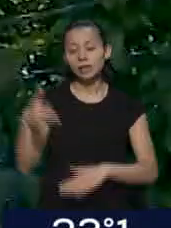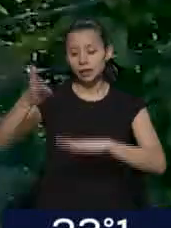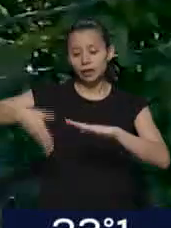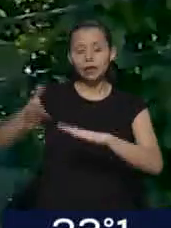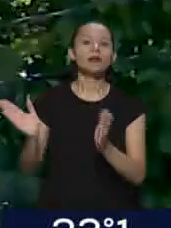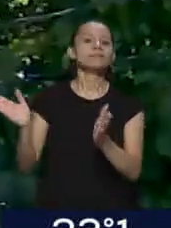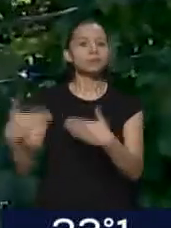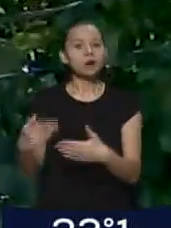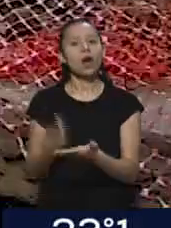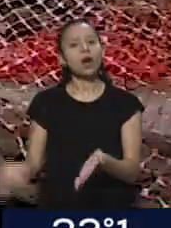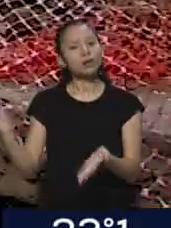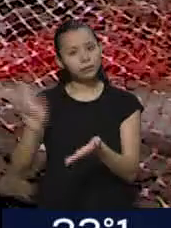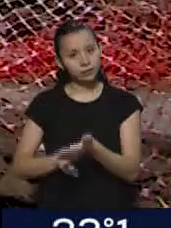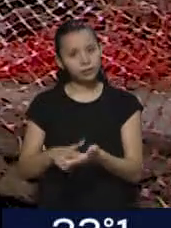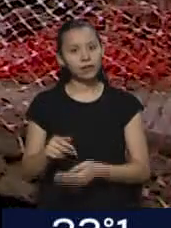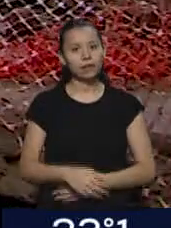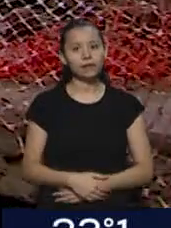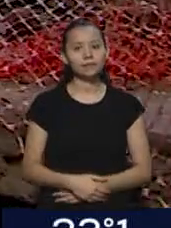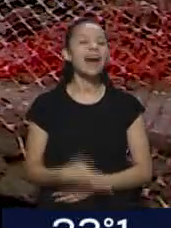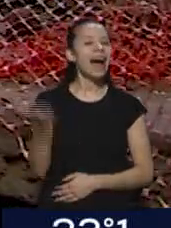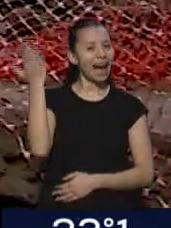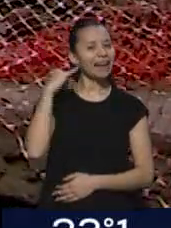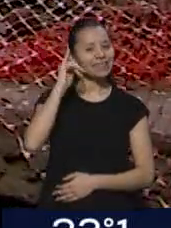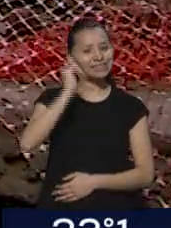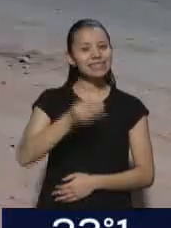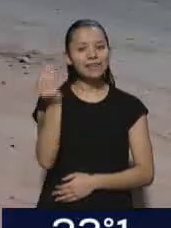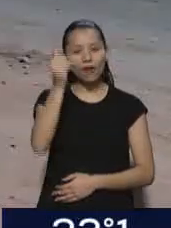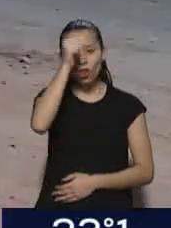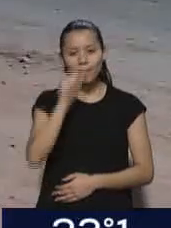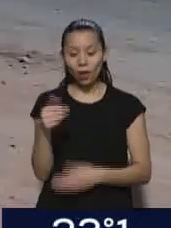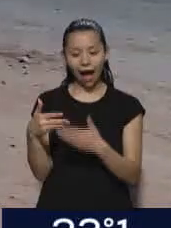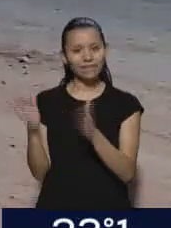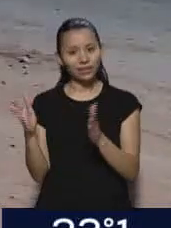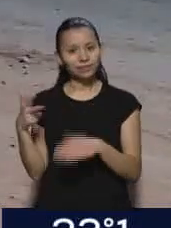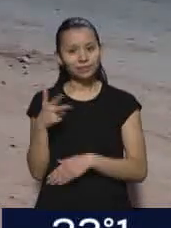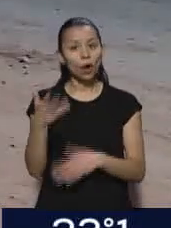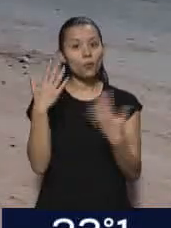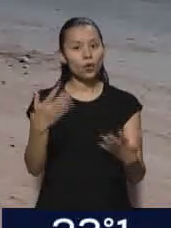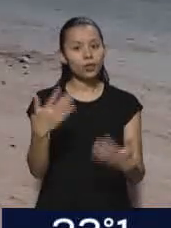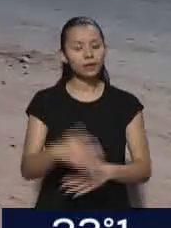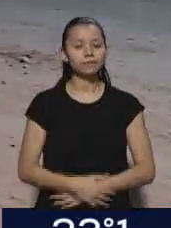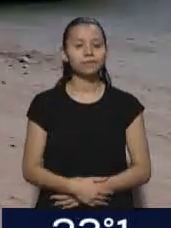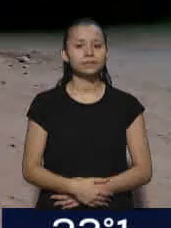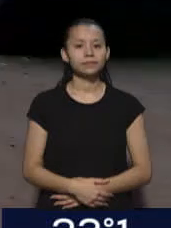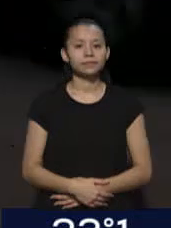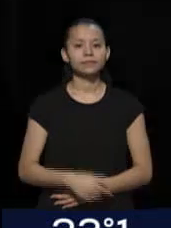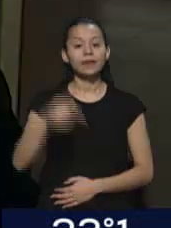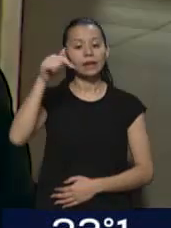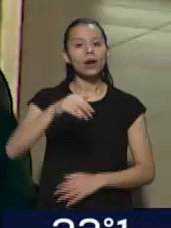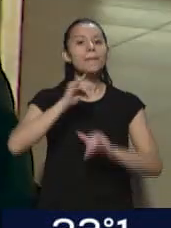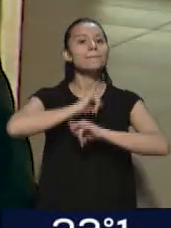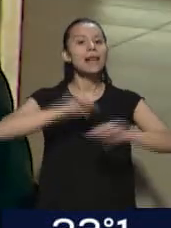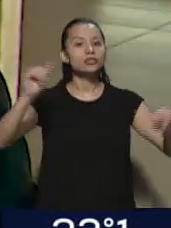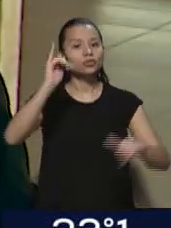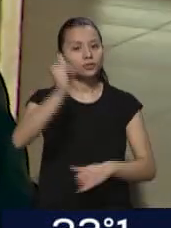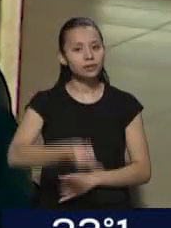cruce con San Juan, luego de haber estado transitable el último fin de semana. Desde la comuna dieron una explicación. Si bien